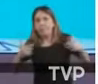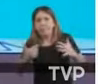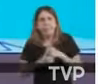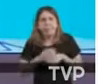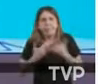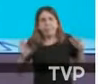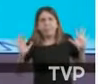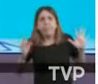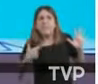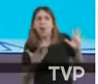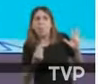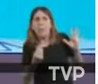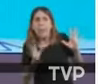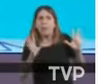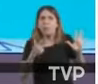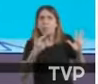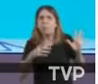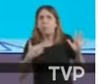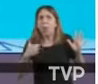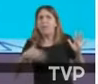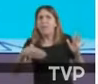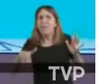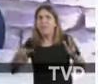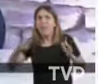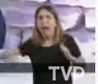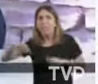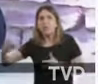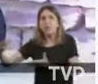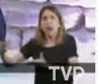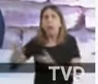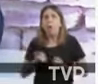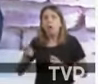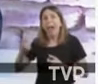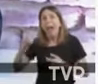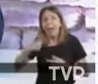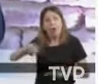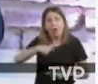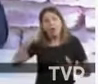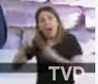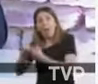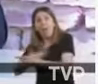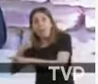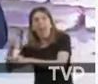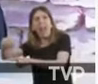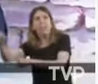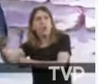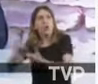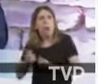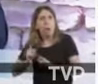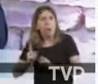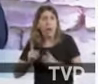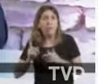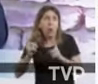estén planeando no acompañar después cualquier acuerdo, porque no han acompañado ni el presupuesto que formaba